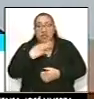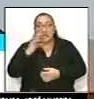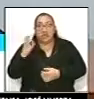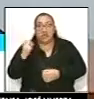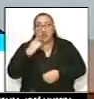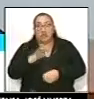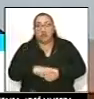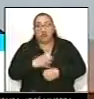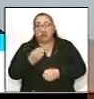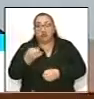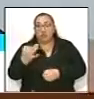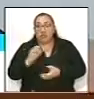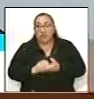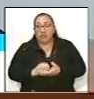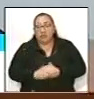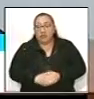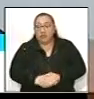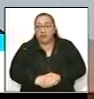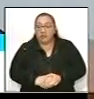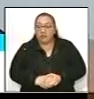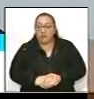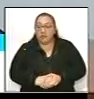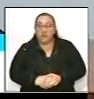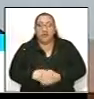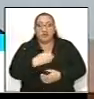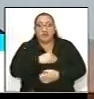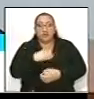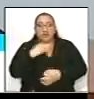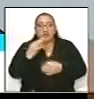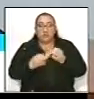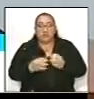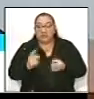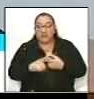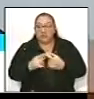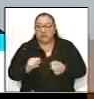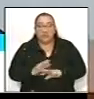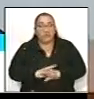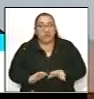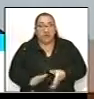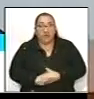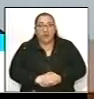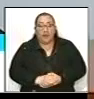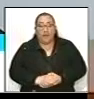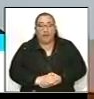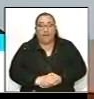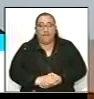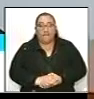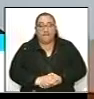prometido tantas veces el Ministerio de Justicia, a la fecha tampoco hay.